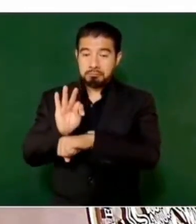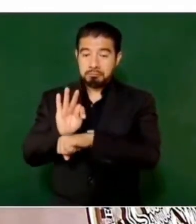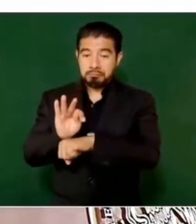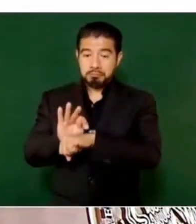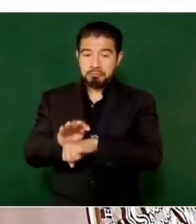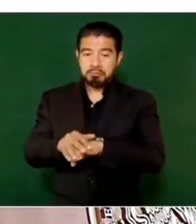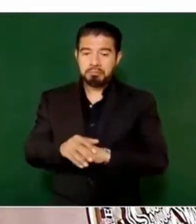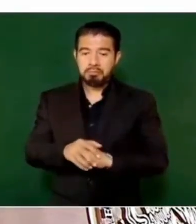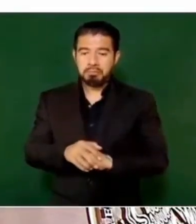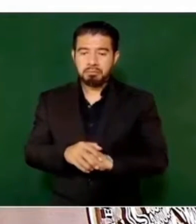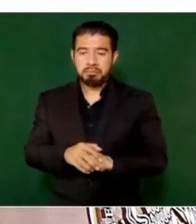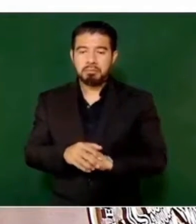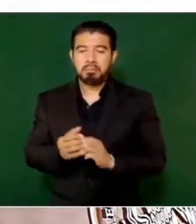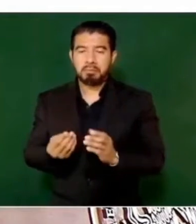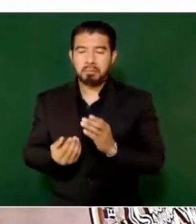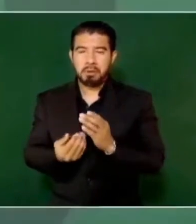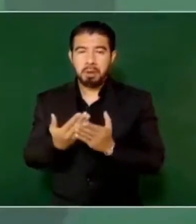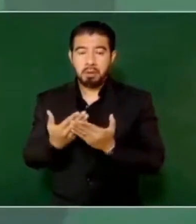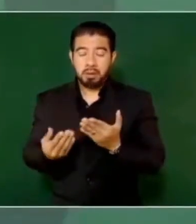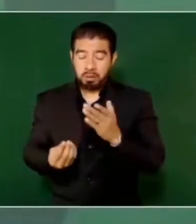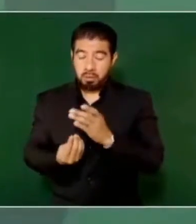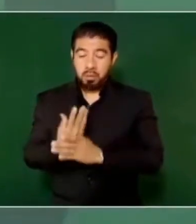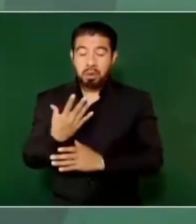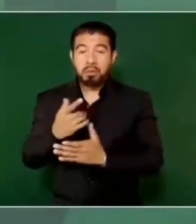Ahora en mi nuevo libro